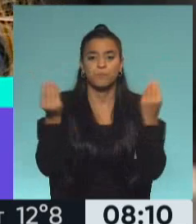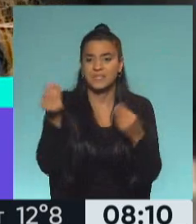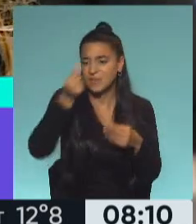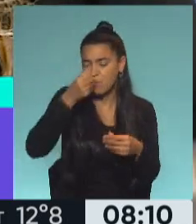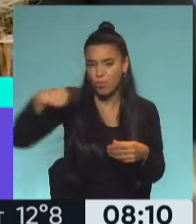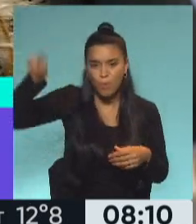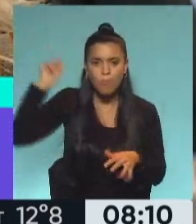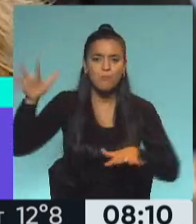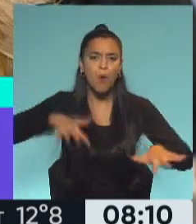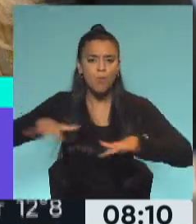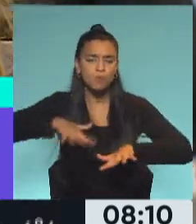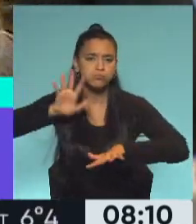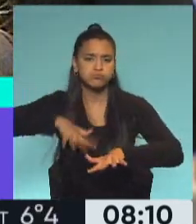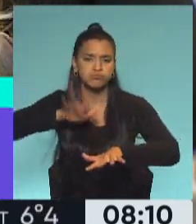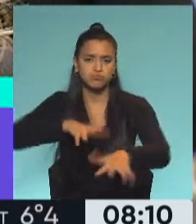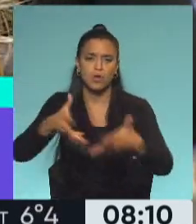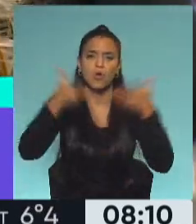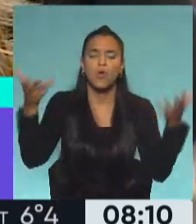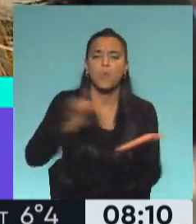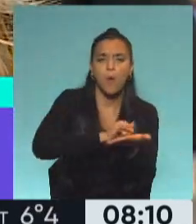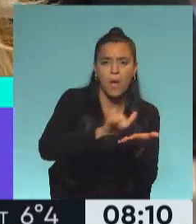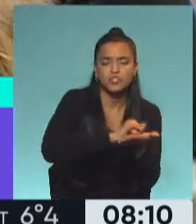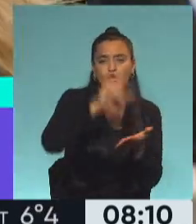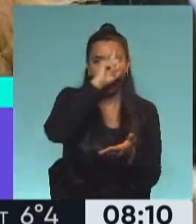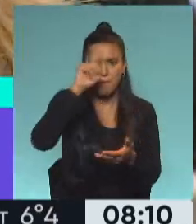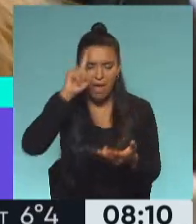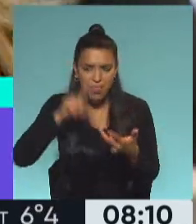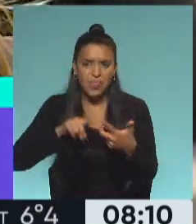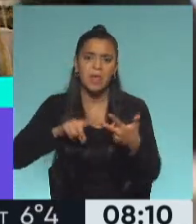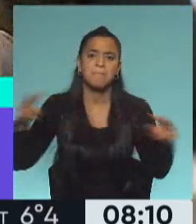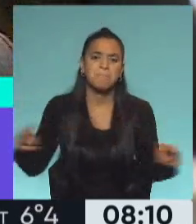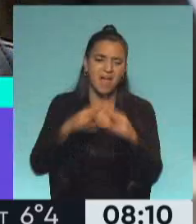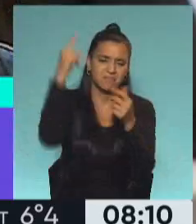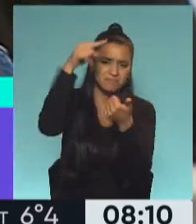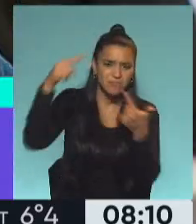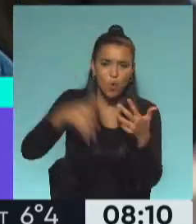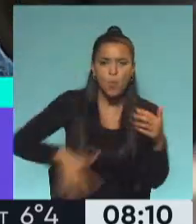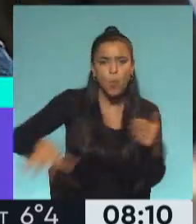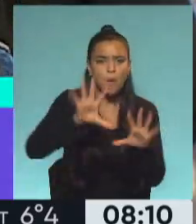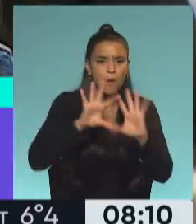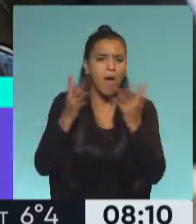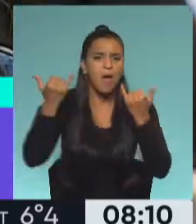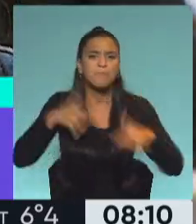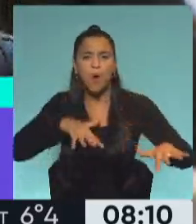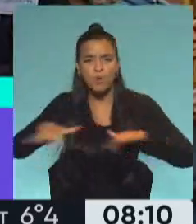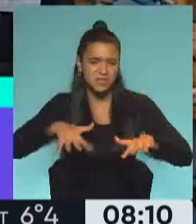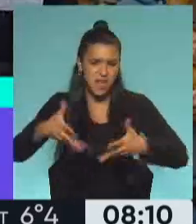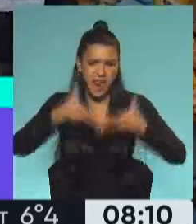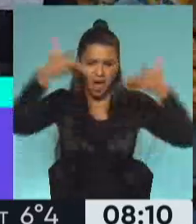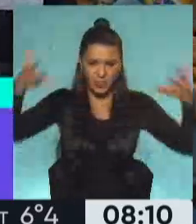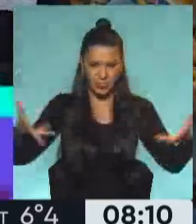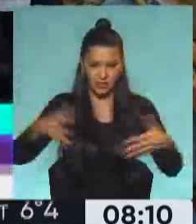de semana movilizaciones enormes en Nueva York, en Madrid, en París, en todos los lugares del mundo hubo movilizaciones muy, muy grandes.